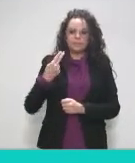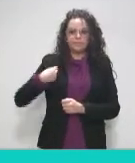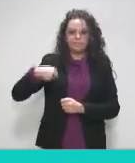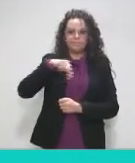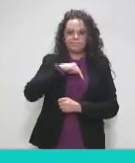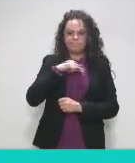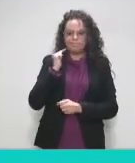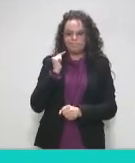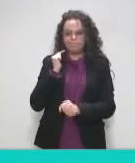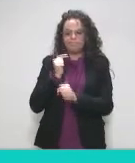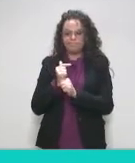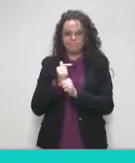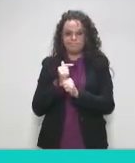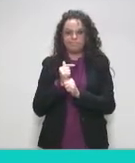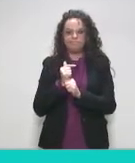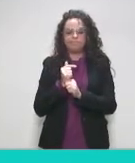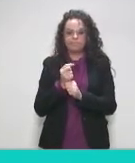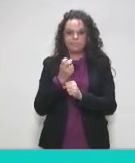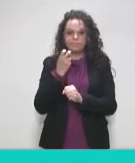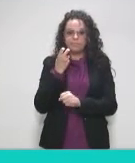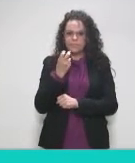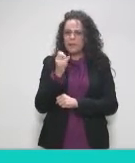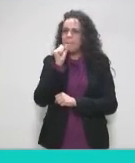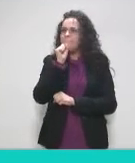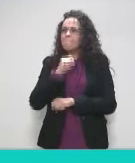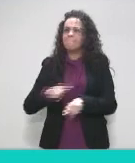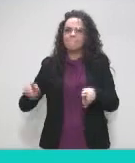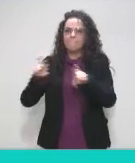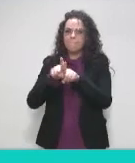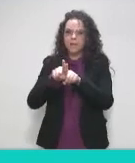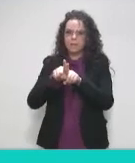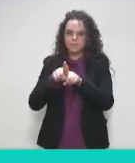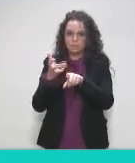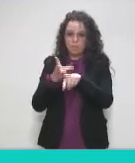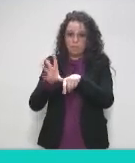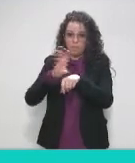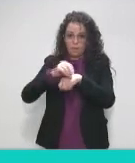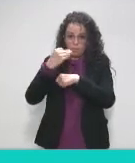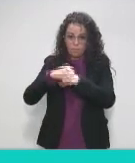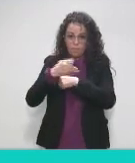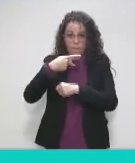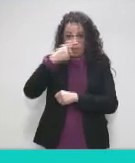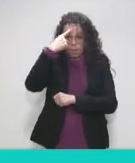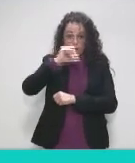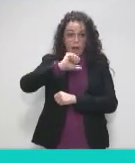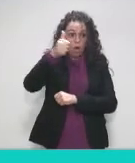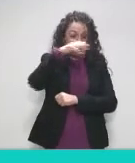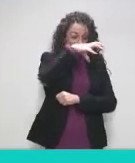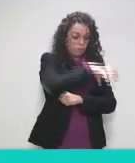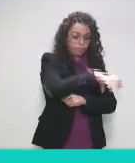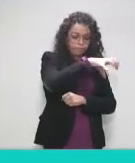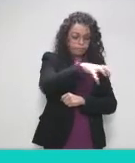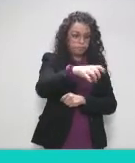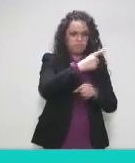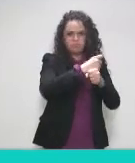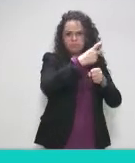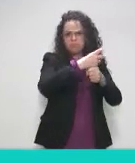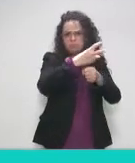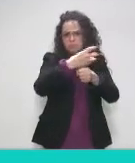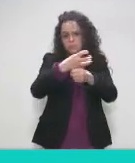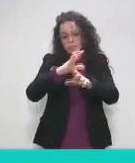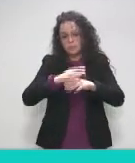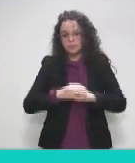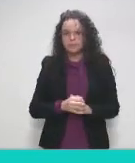ante solicitudes de la misma naturaleza pero para tramos distintos el sujeto obligado ha utilizado distintos criterios